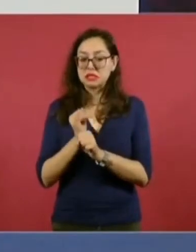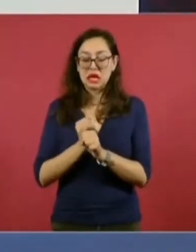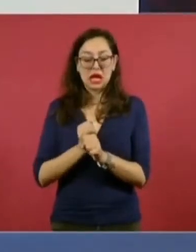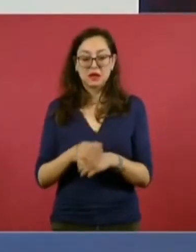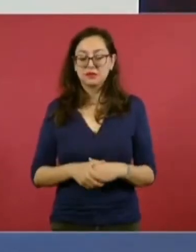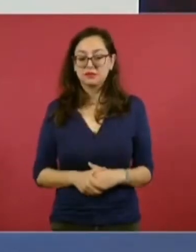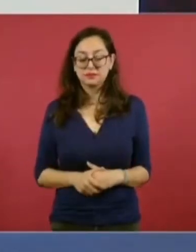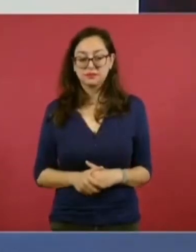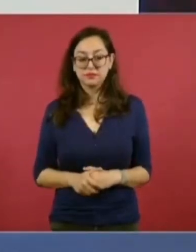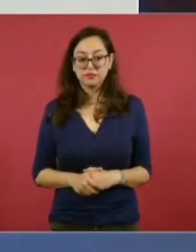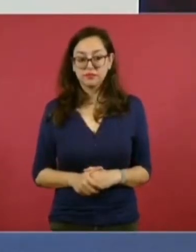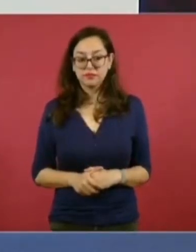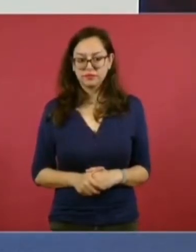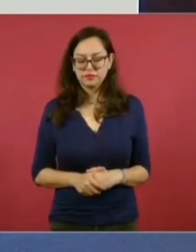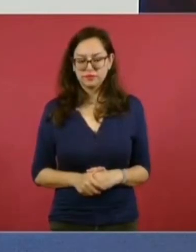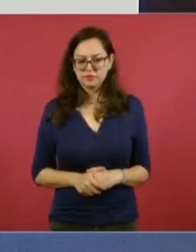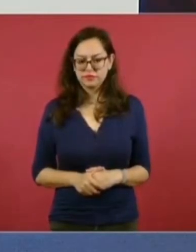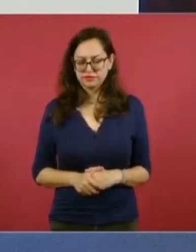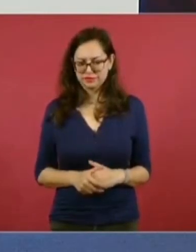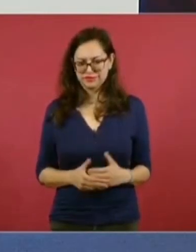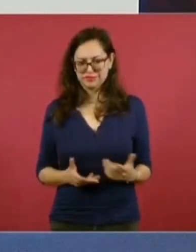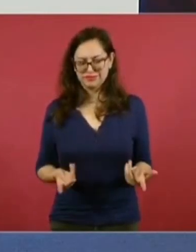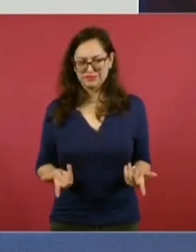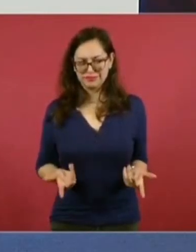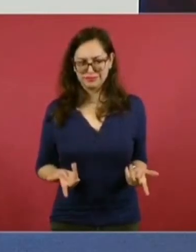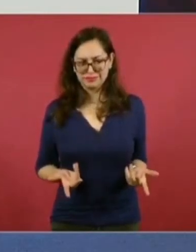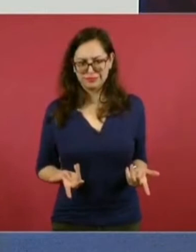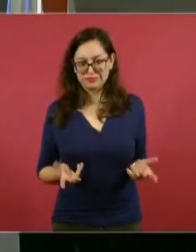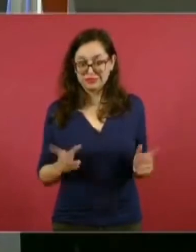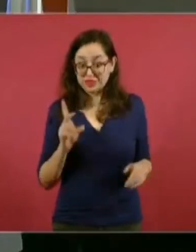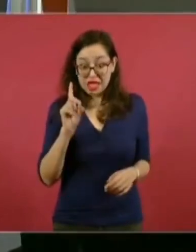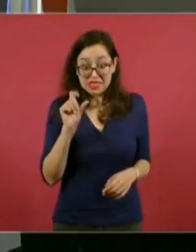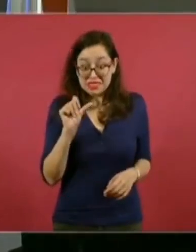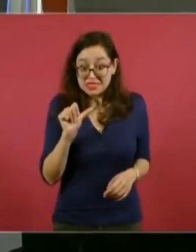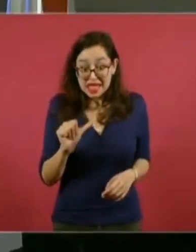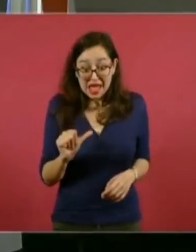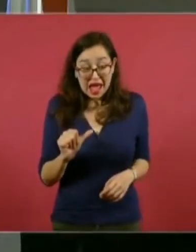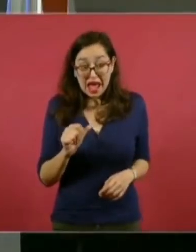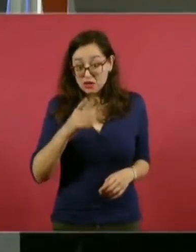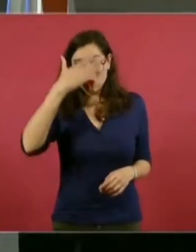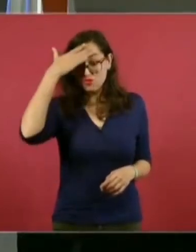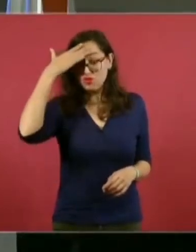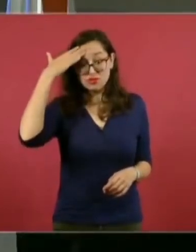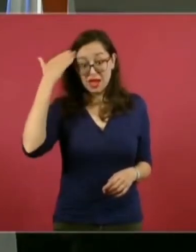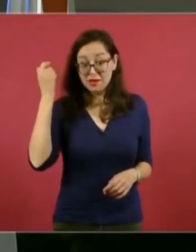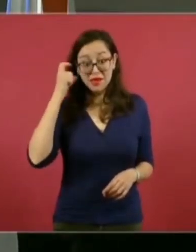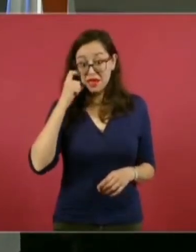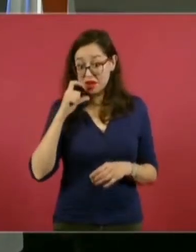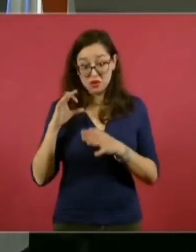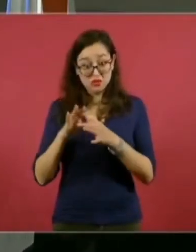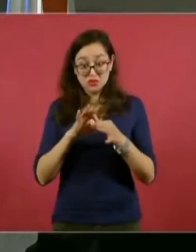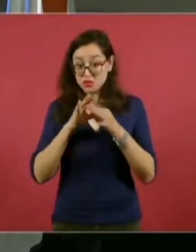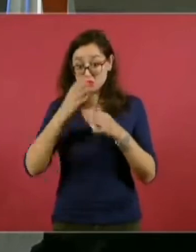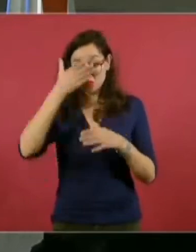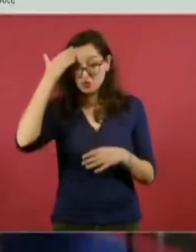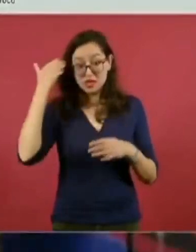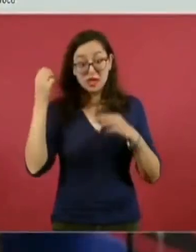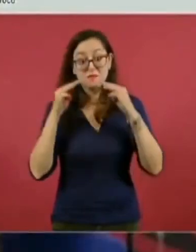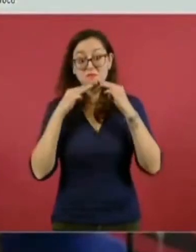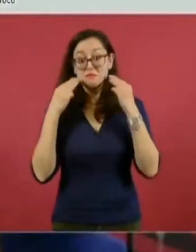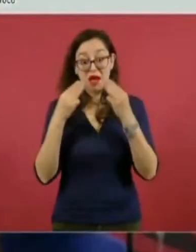O sea, no existen nada sobre Guerreros Unidos ni los rojos,